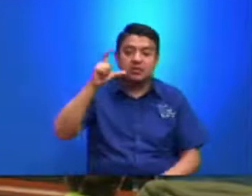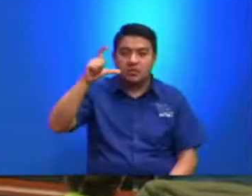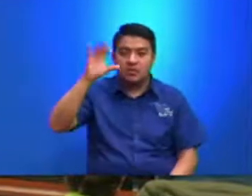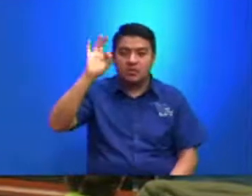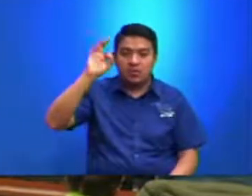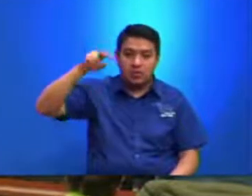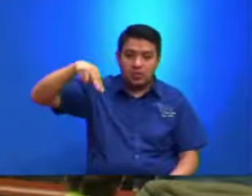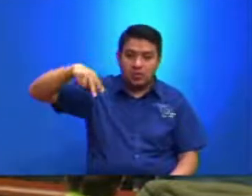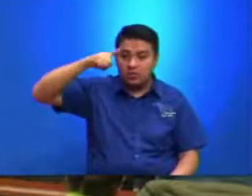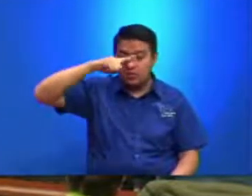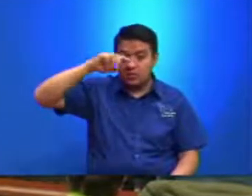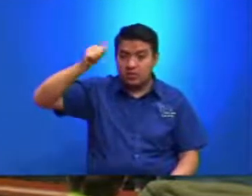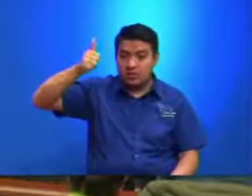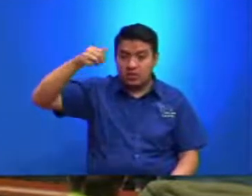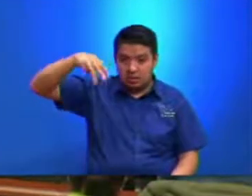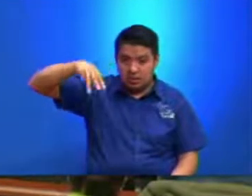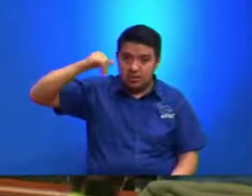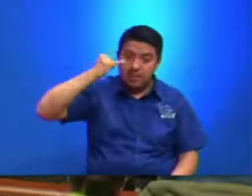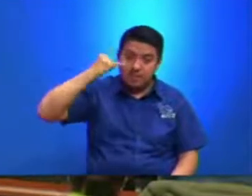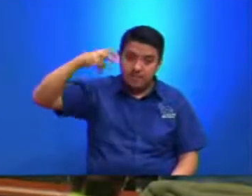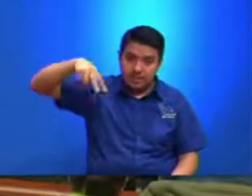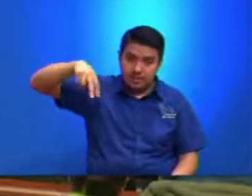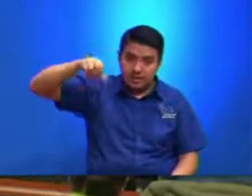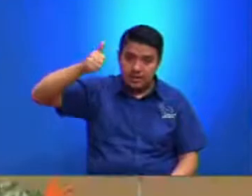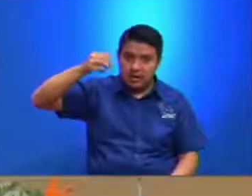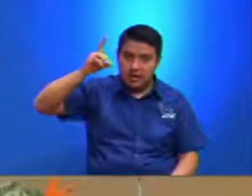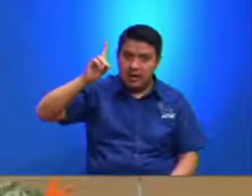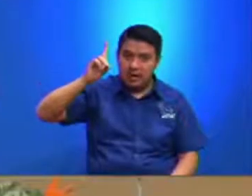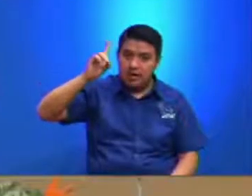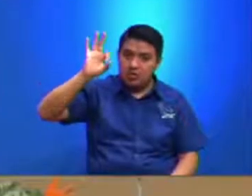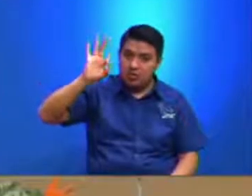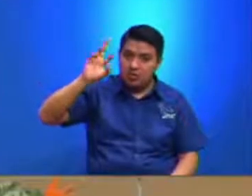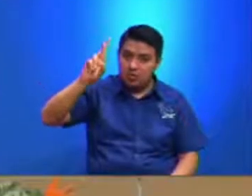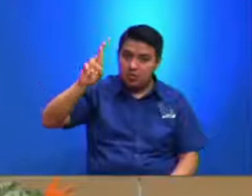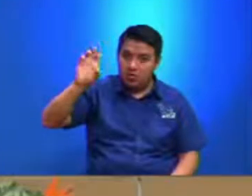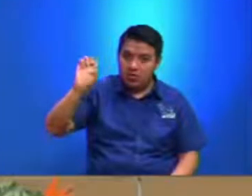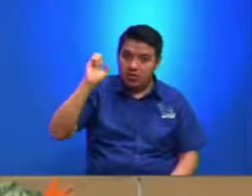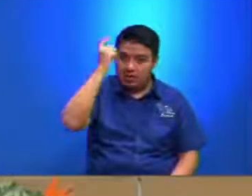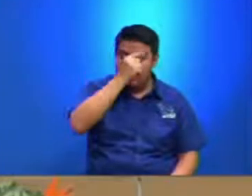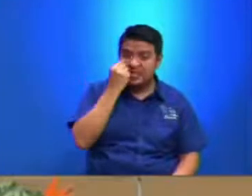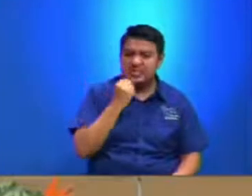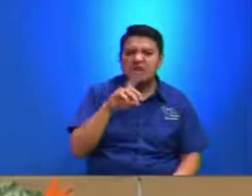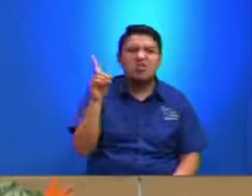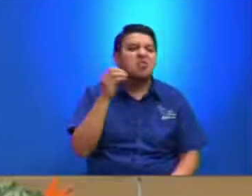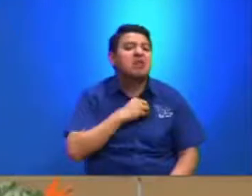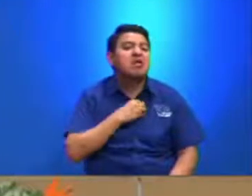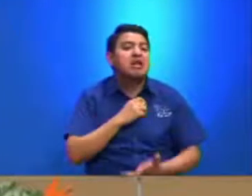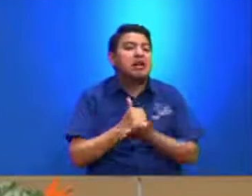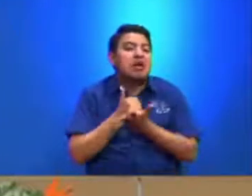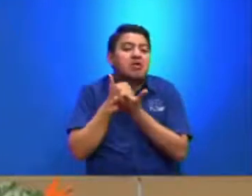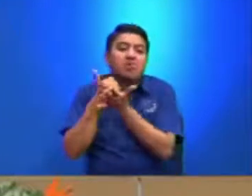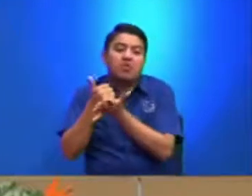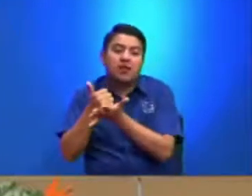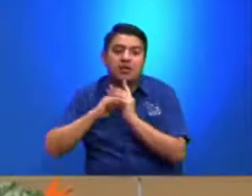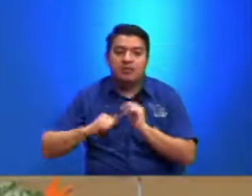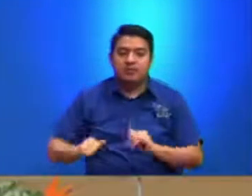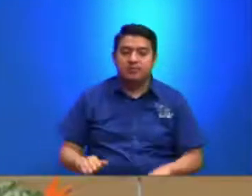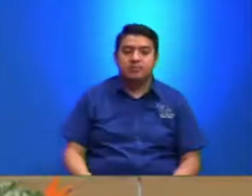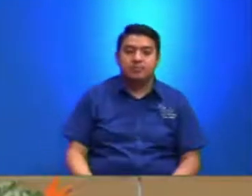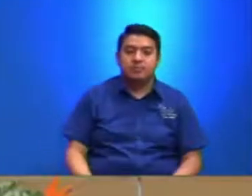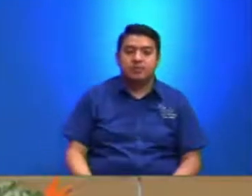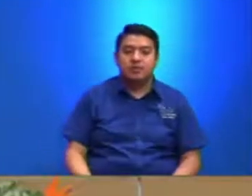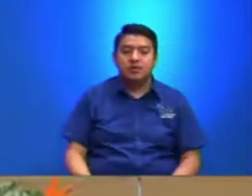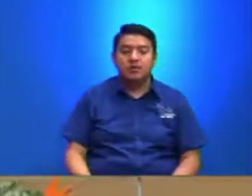contaminación. La última reunión que tuvieron en Suecia, no llegó ni Rusia, ni